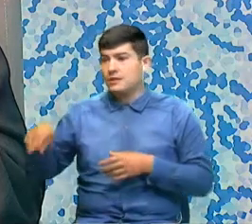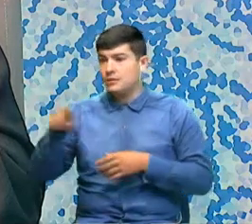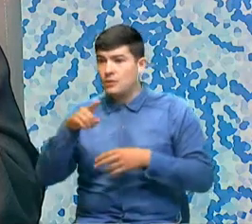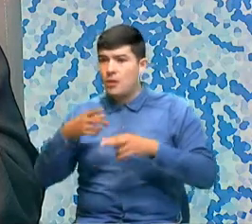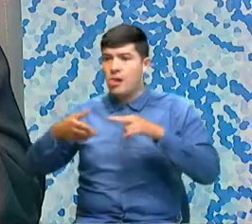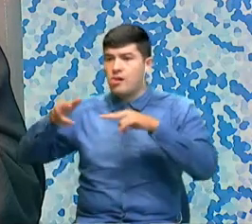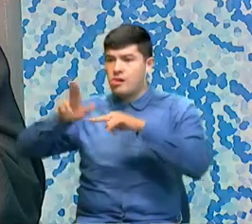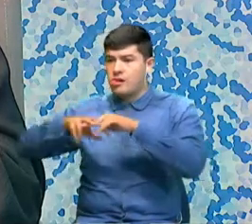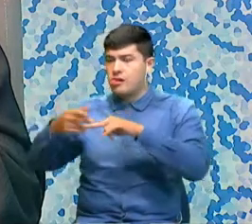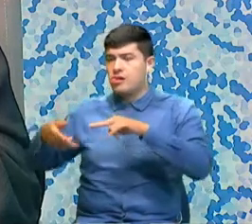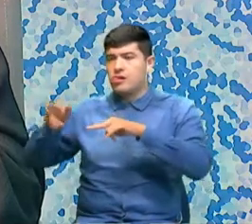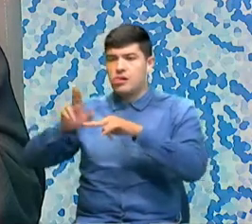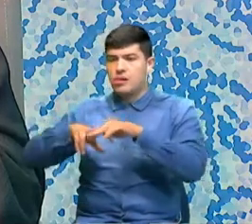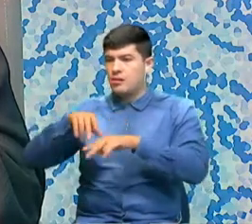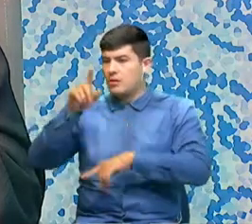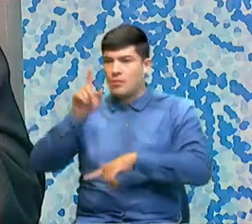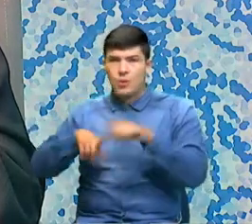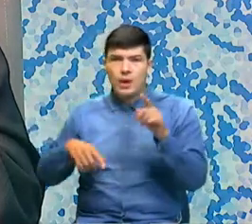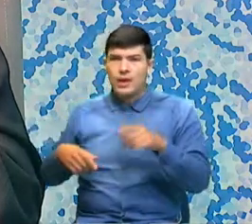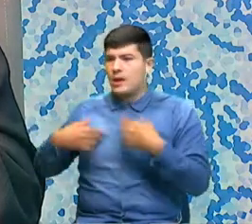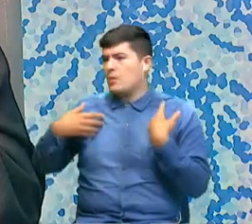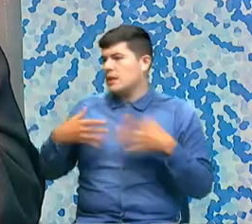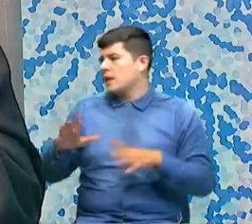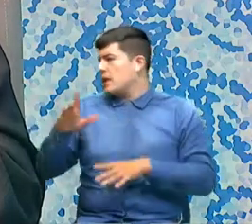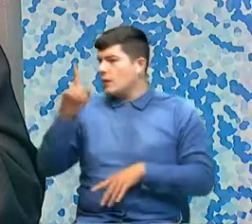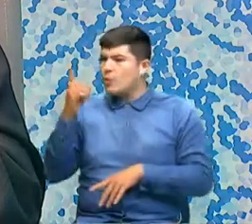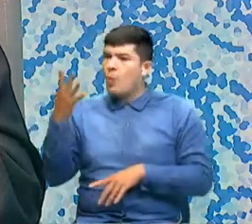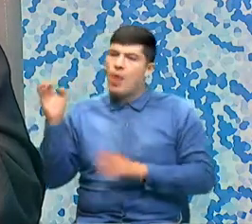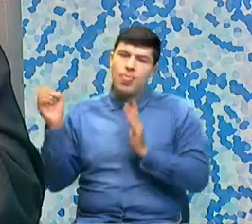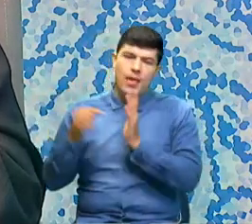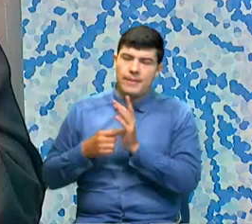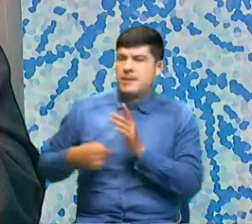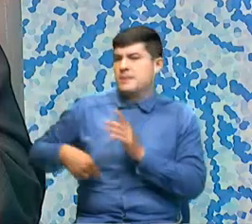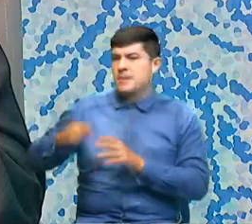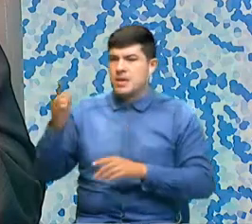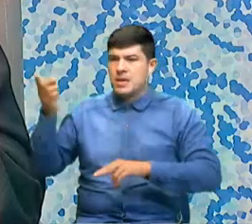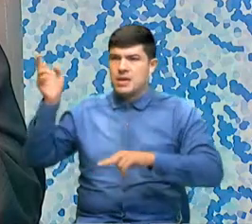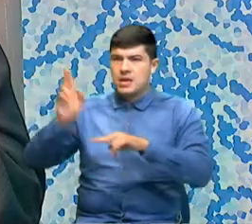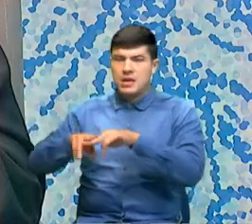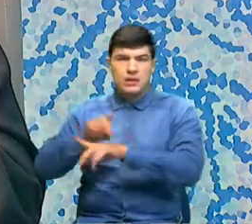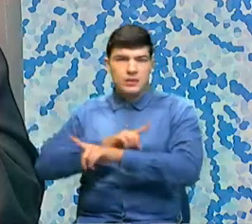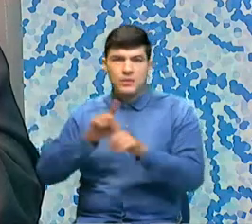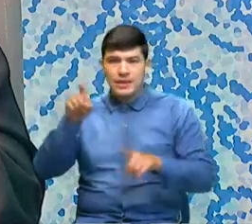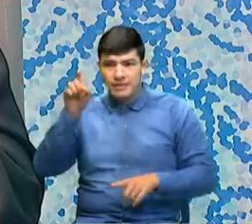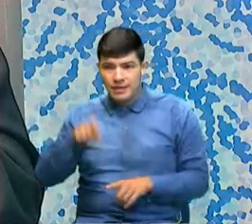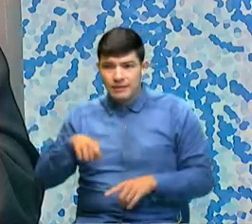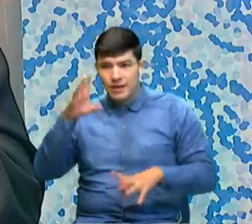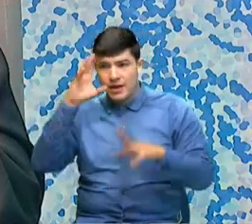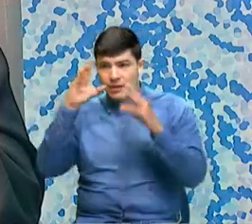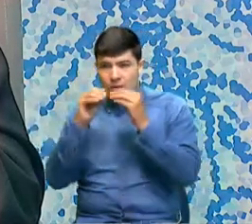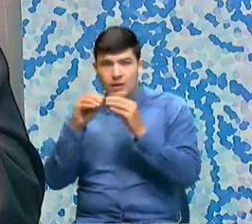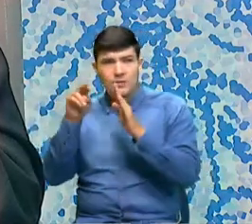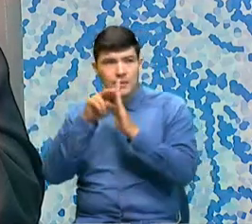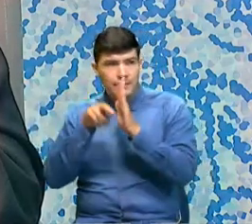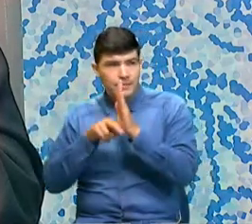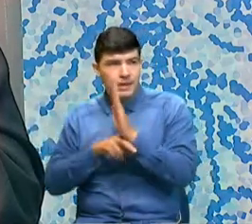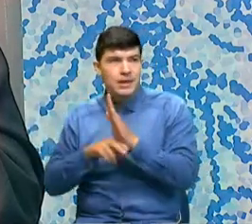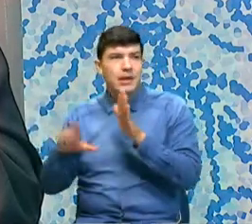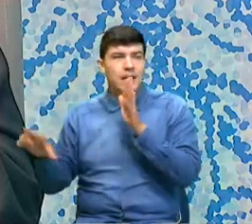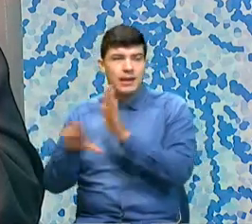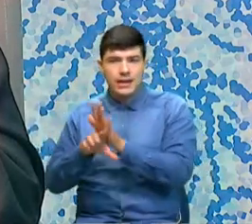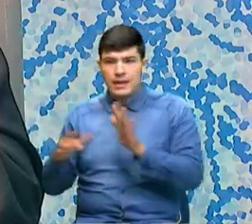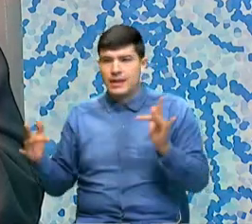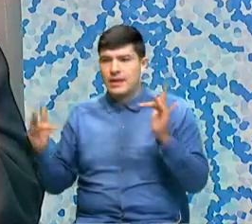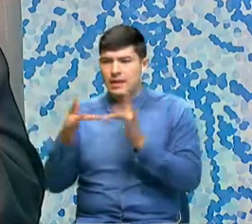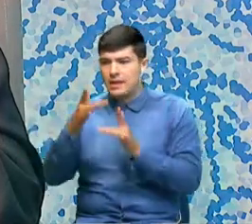no podían hacerse en forma caprichosa, sino acorde a como está estipulado en la ley, ya que esta tiene